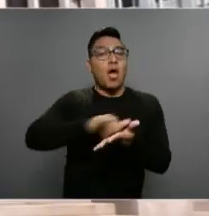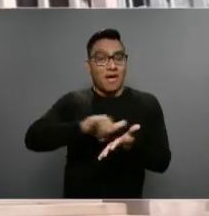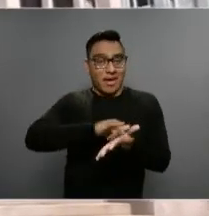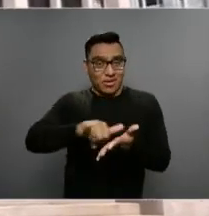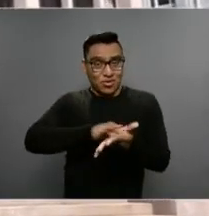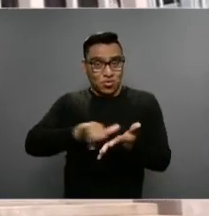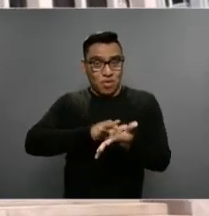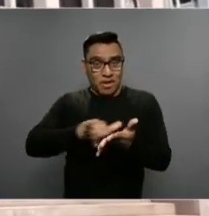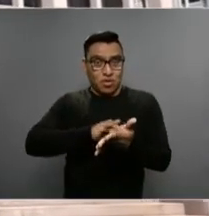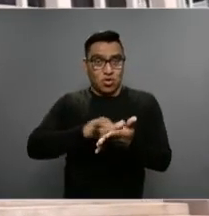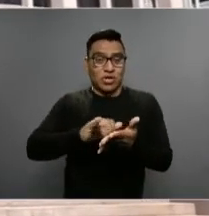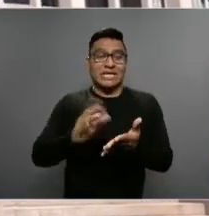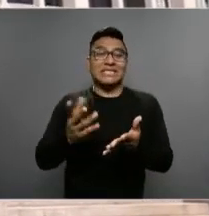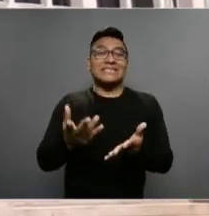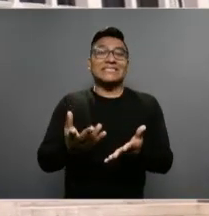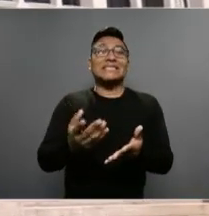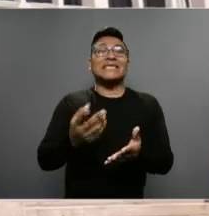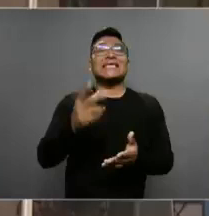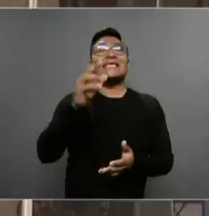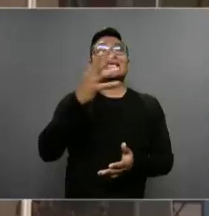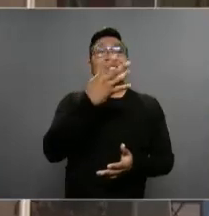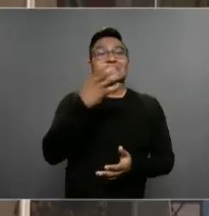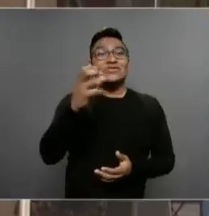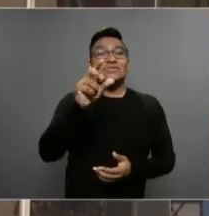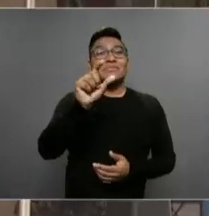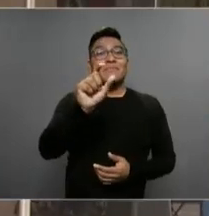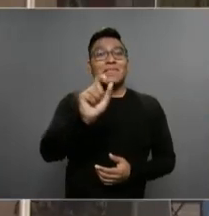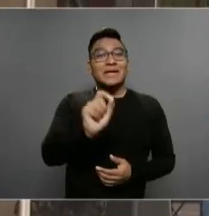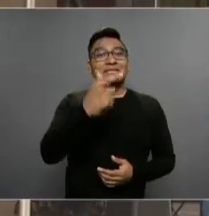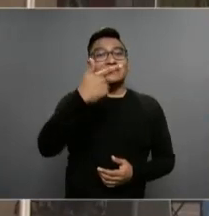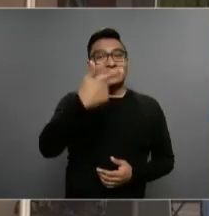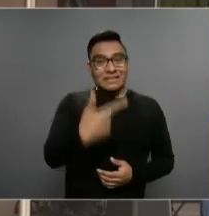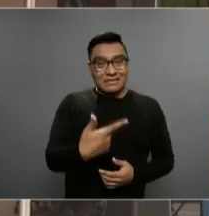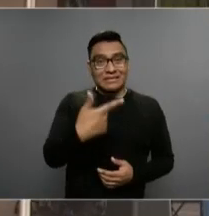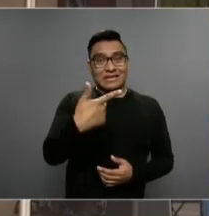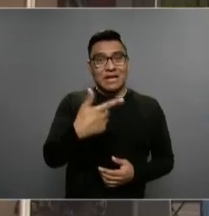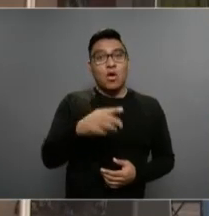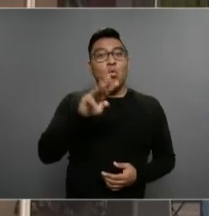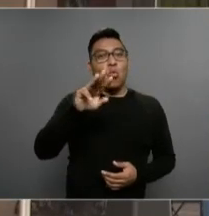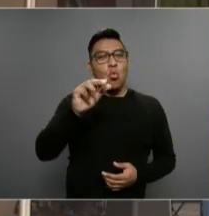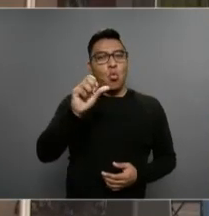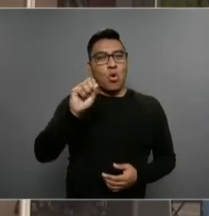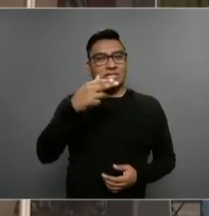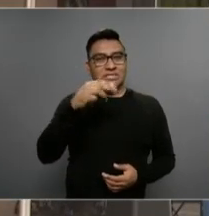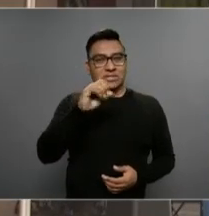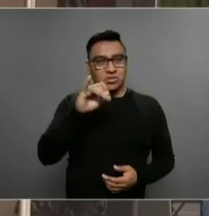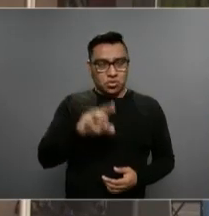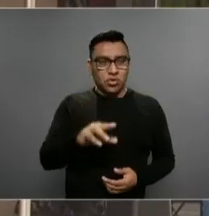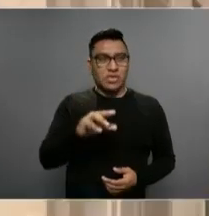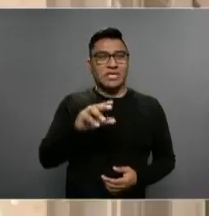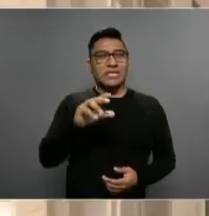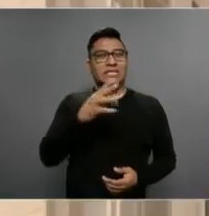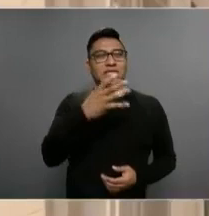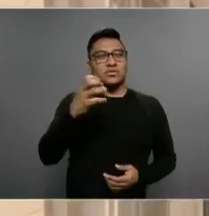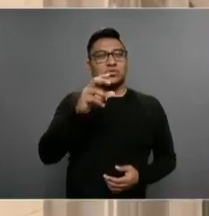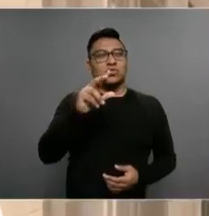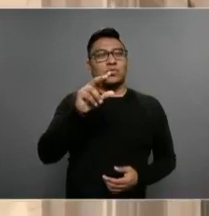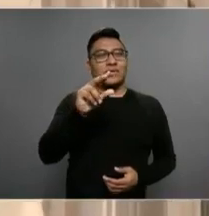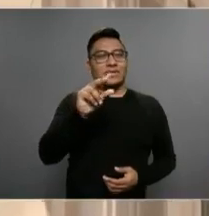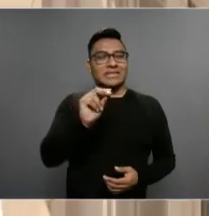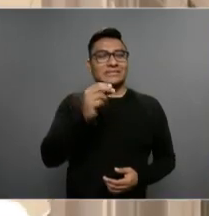cabeza con 527, por delante de Washington con 157 y